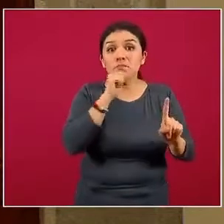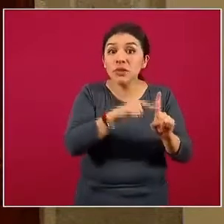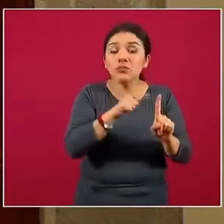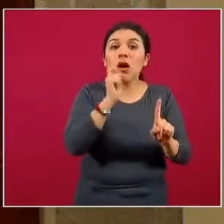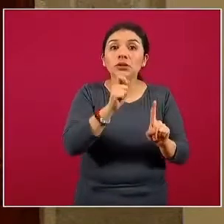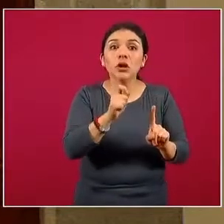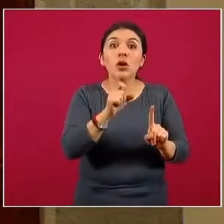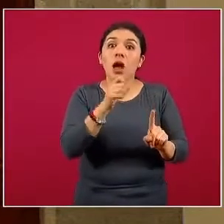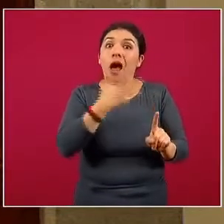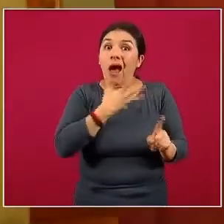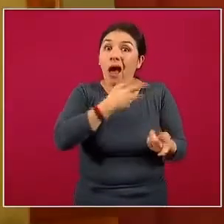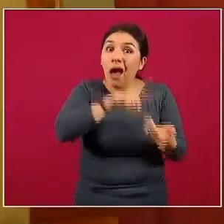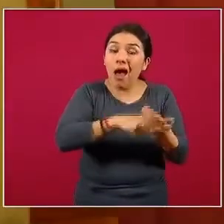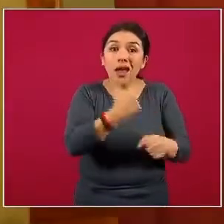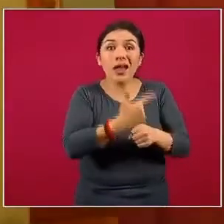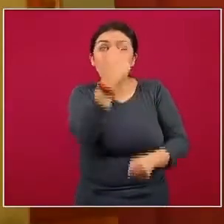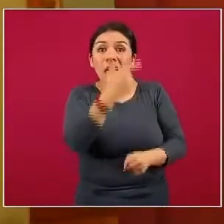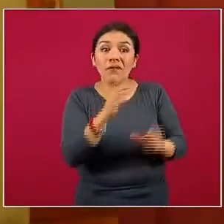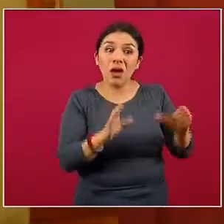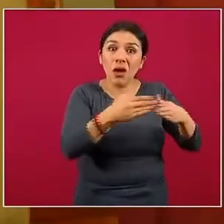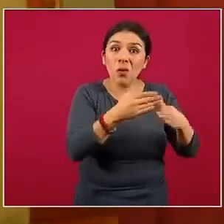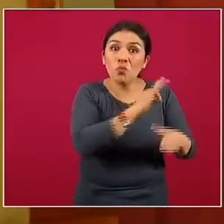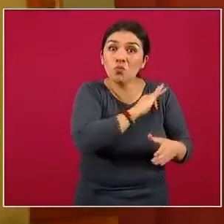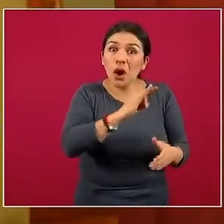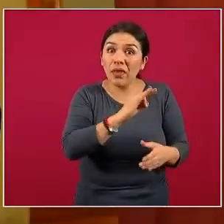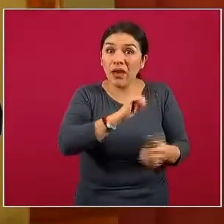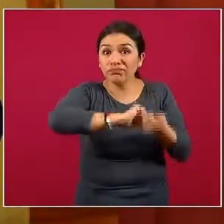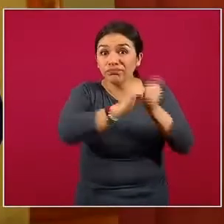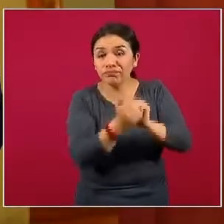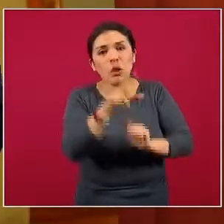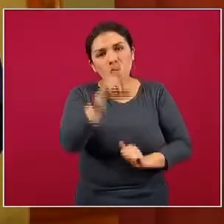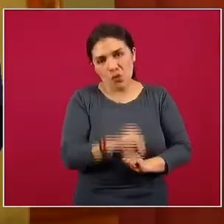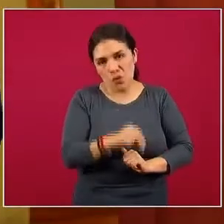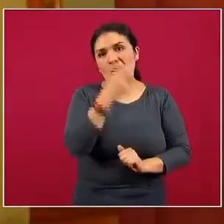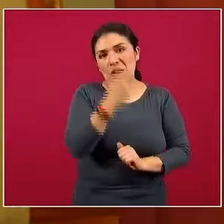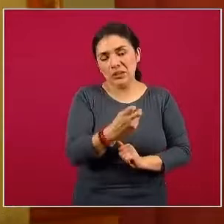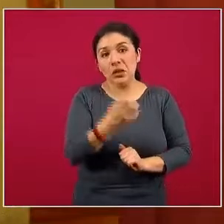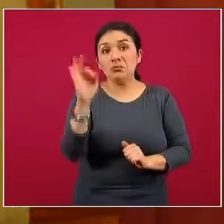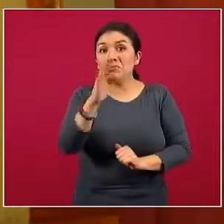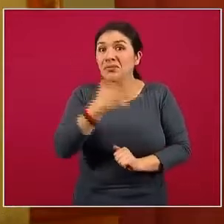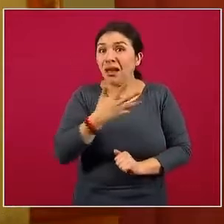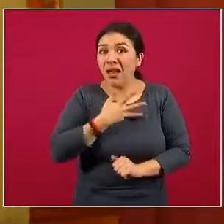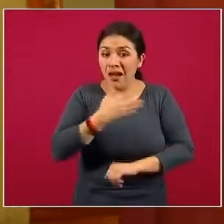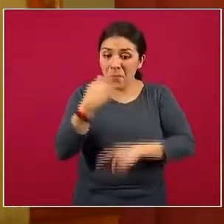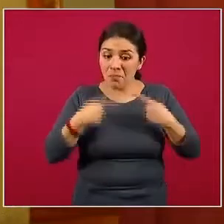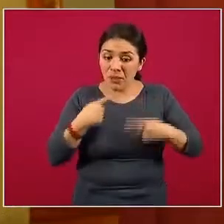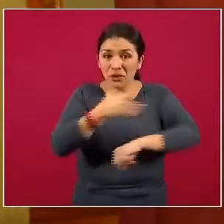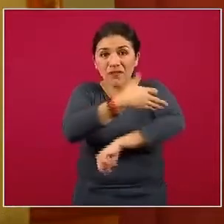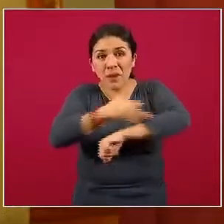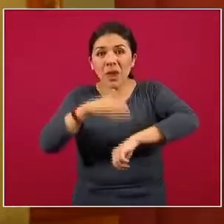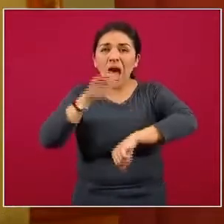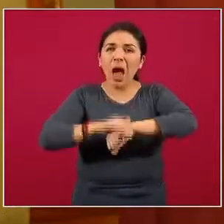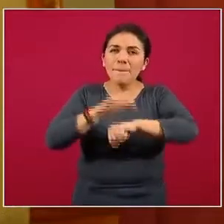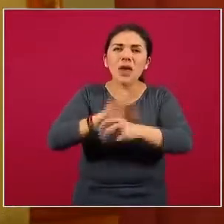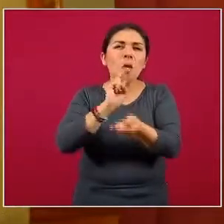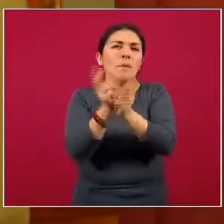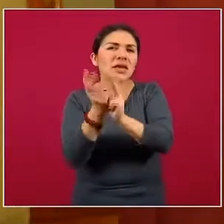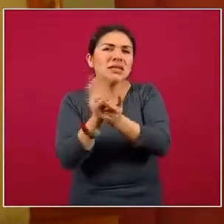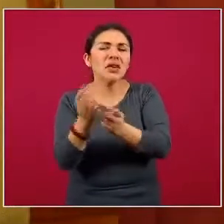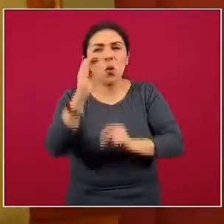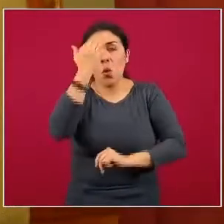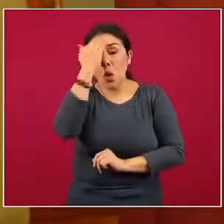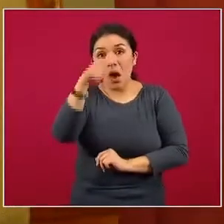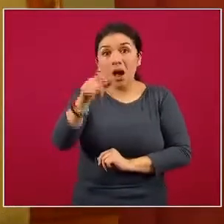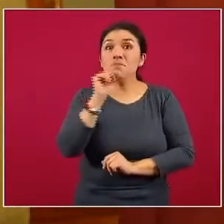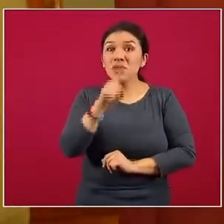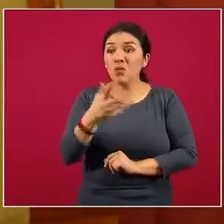alguien que no pertenece a un grupo de riesgo. Y si tenemos familiares, amigos, vecinos, conocidos que forman